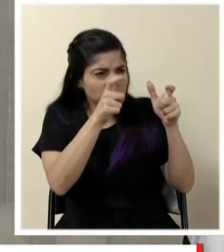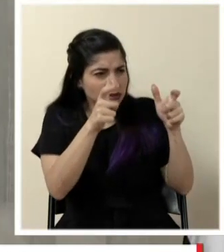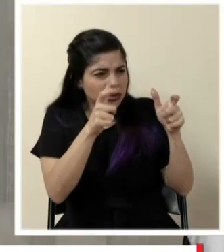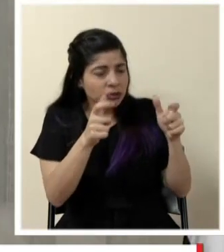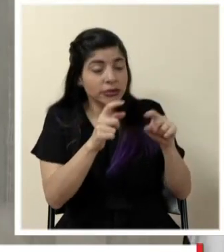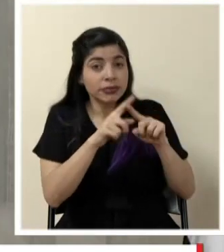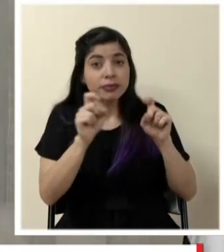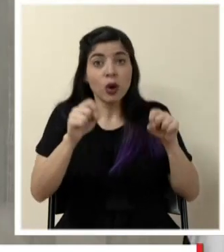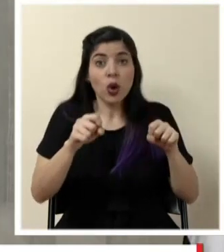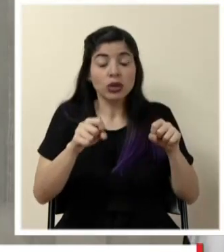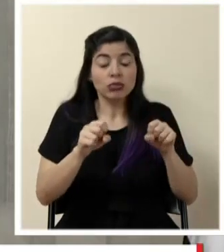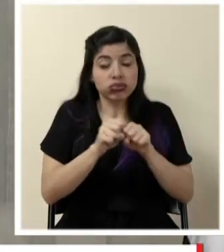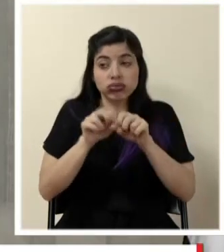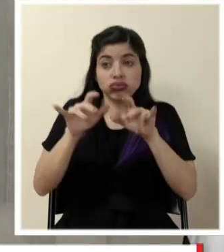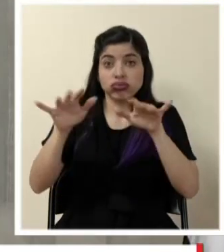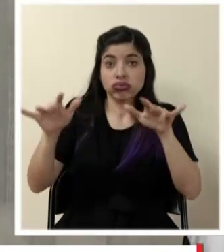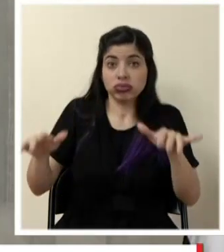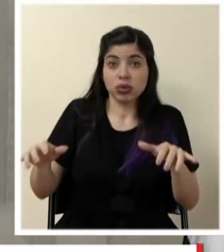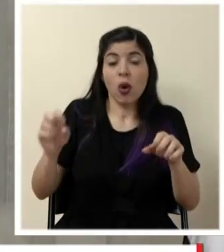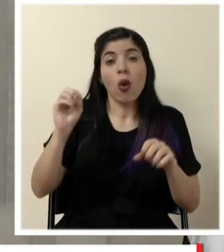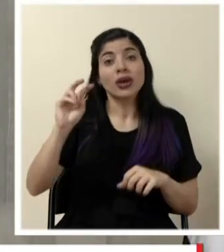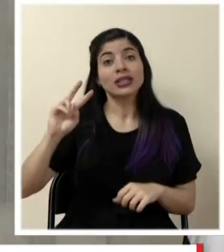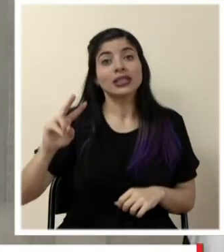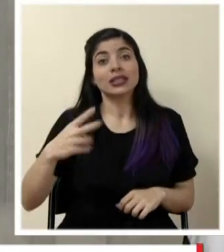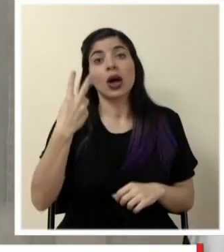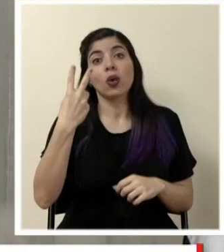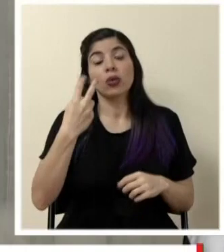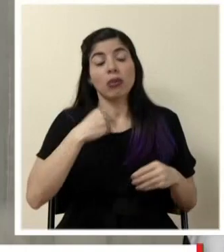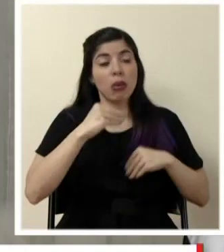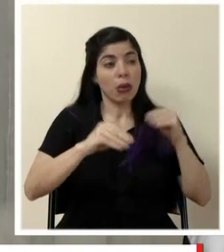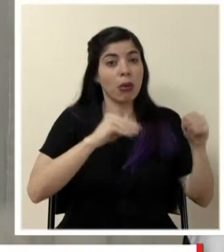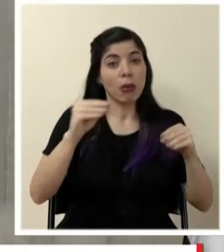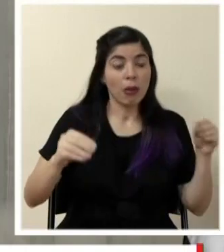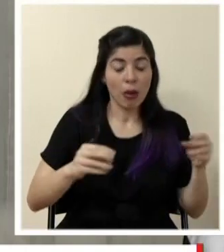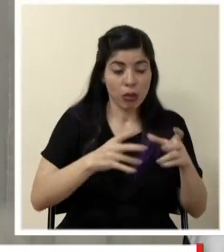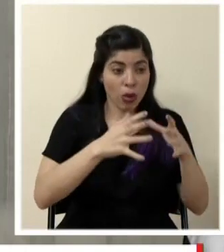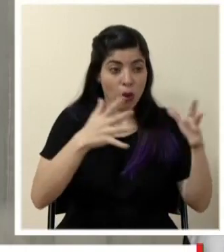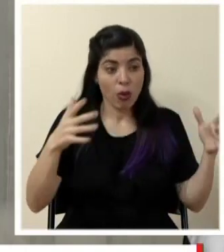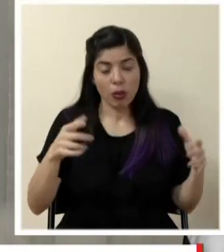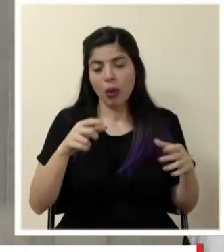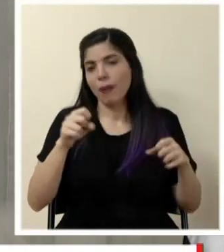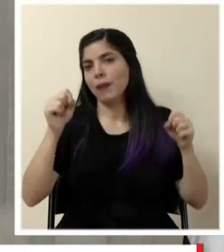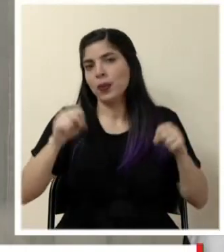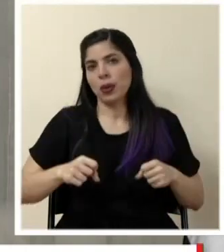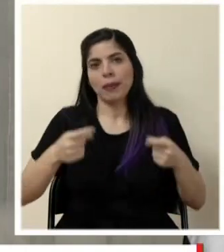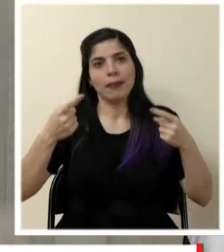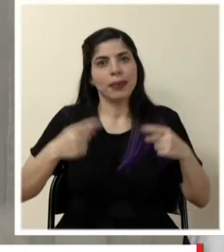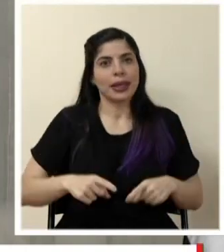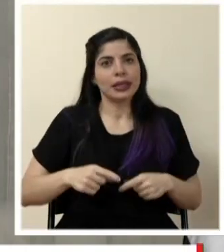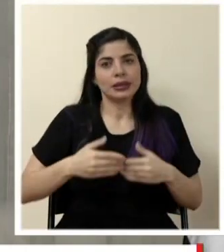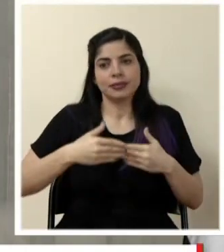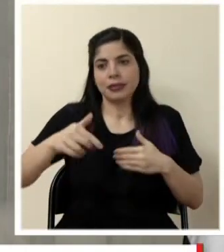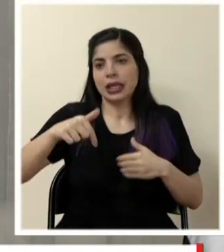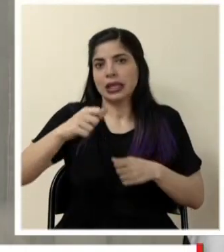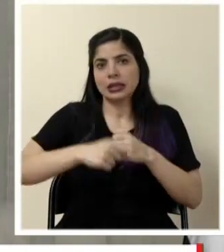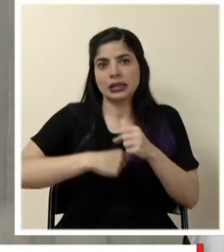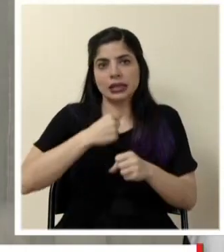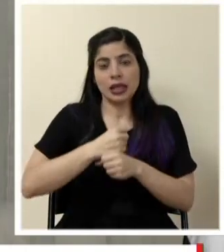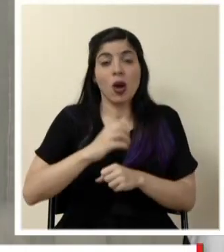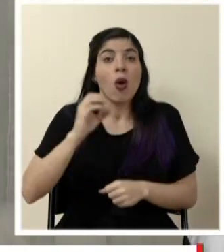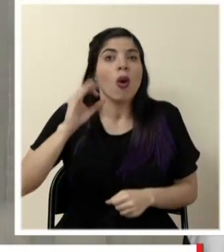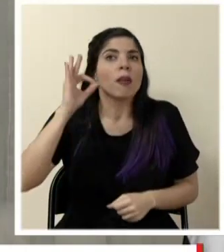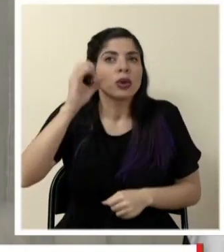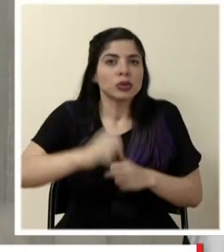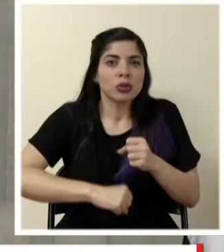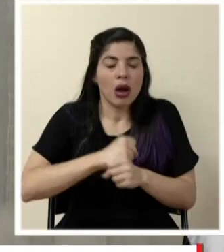haber un nuevo brote, puede haber una segunda ola. O sea, esto puede suceder a lo largo de este año o inclusive el